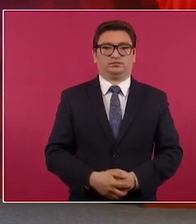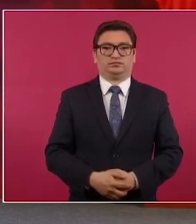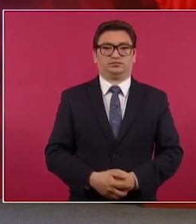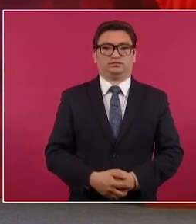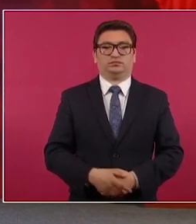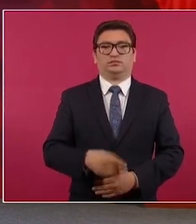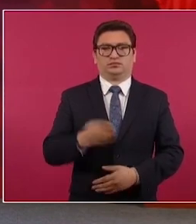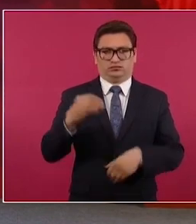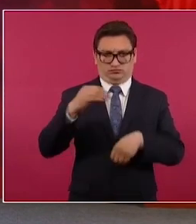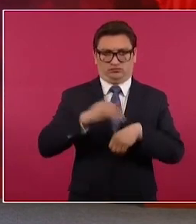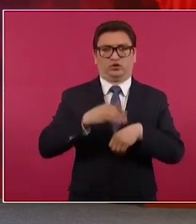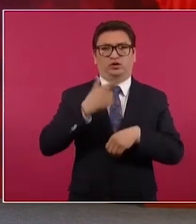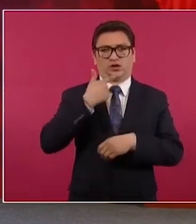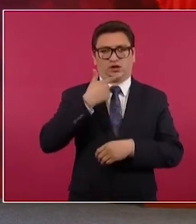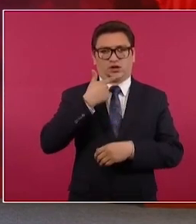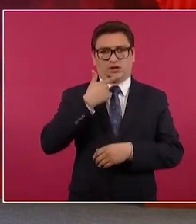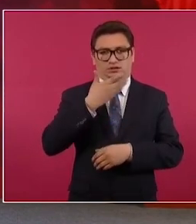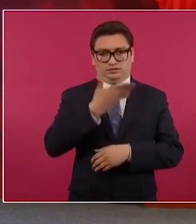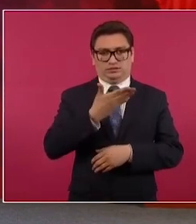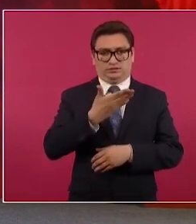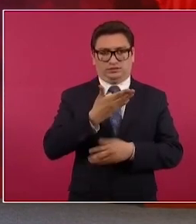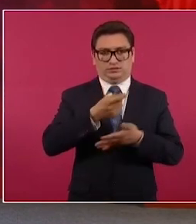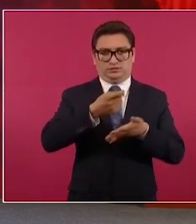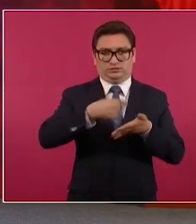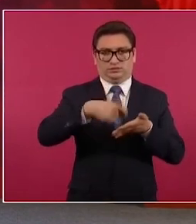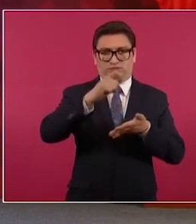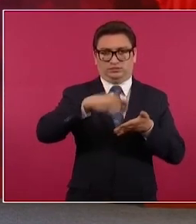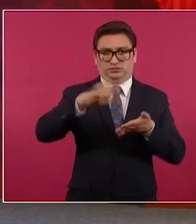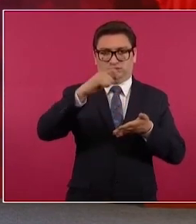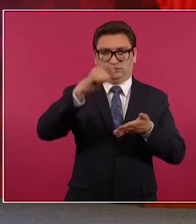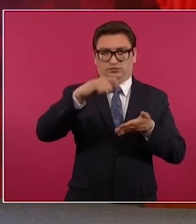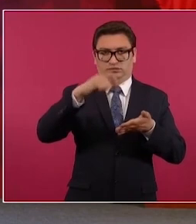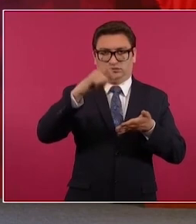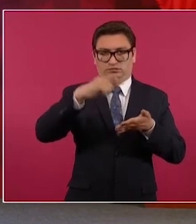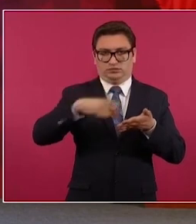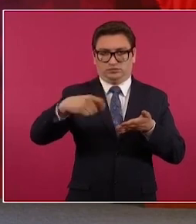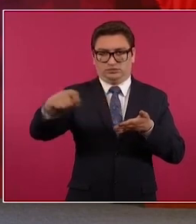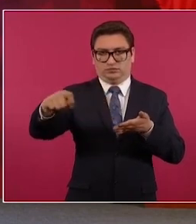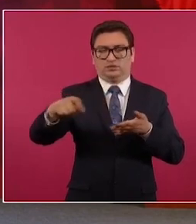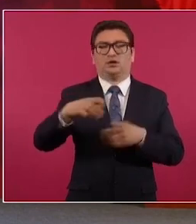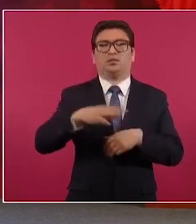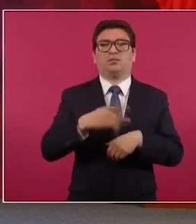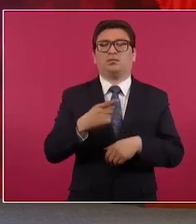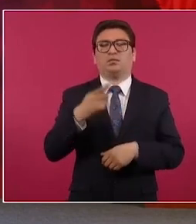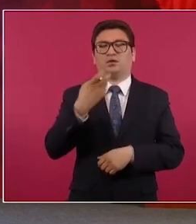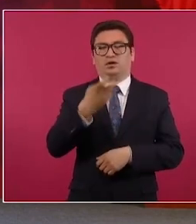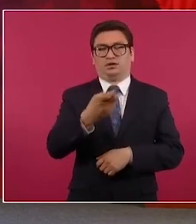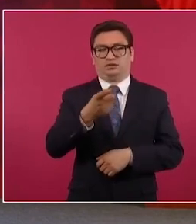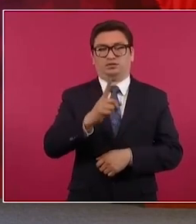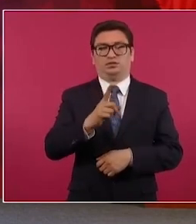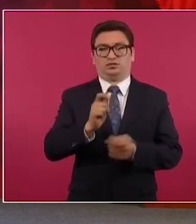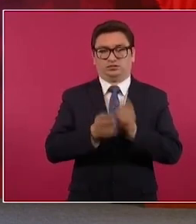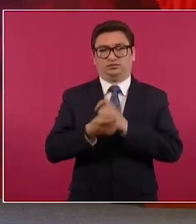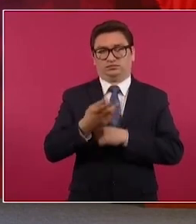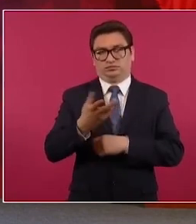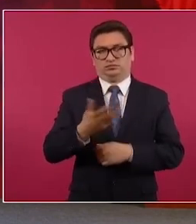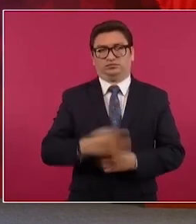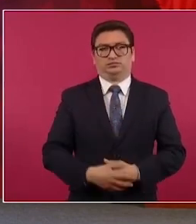la de inglés en manuscrito? Porque esto no lo puso